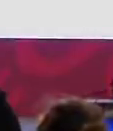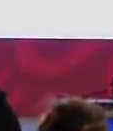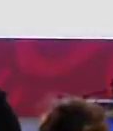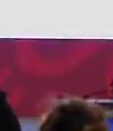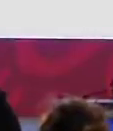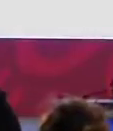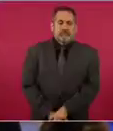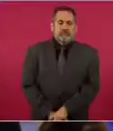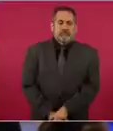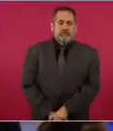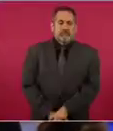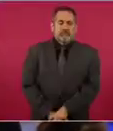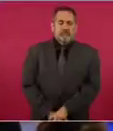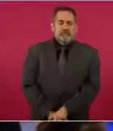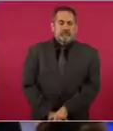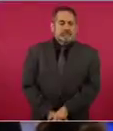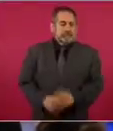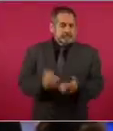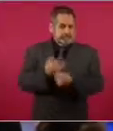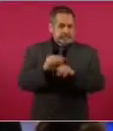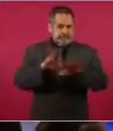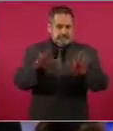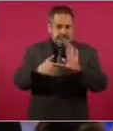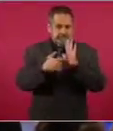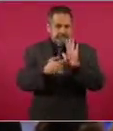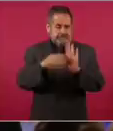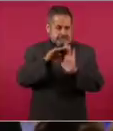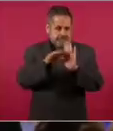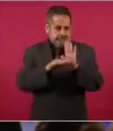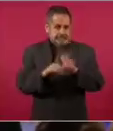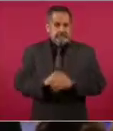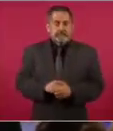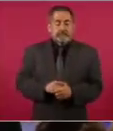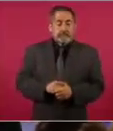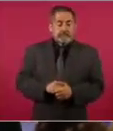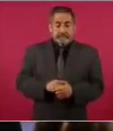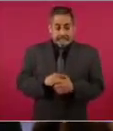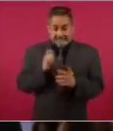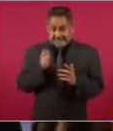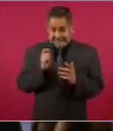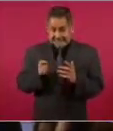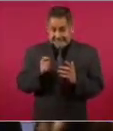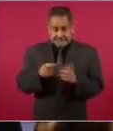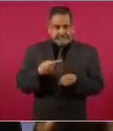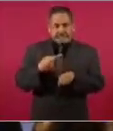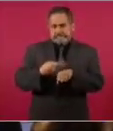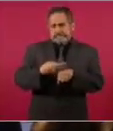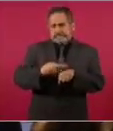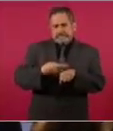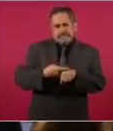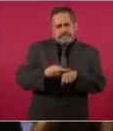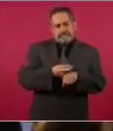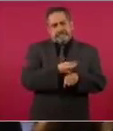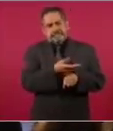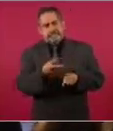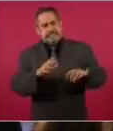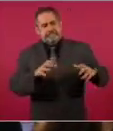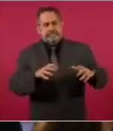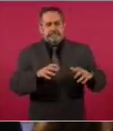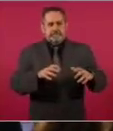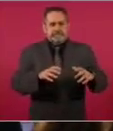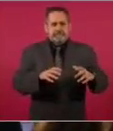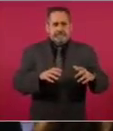me permito informar lo siguiente. Es una enfermedad que actualmente afecta a